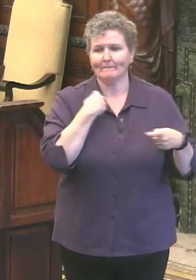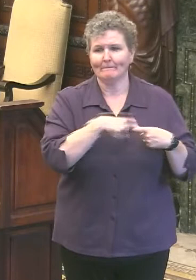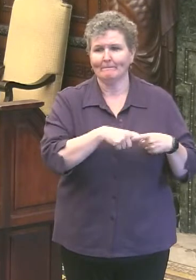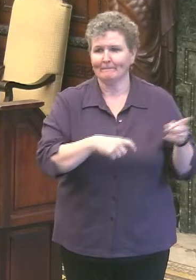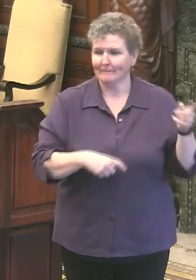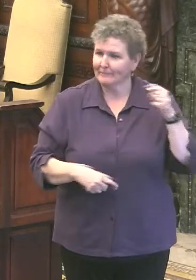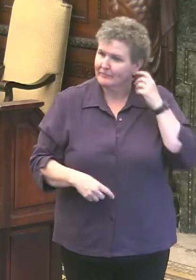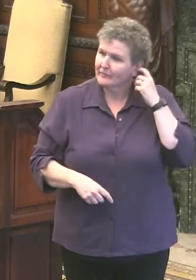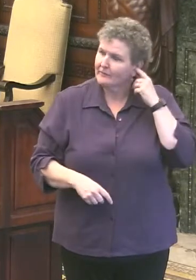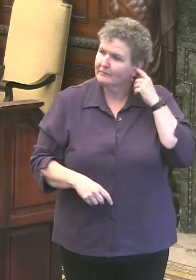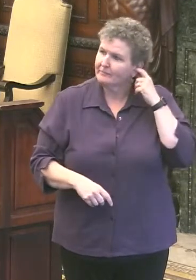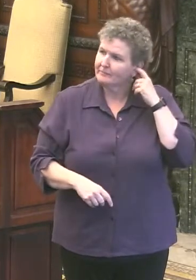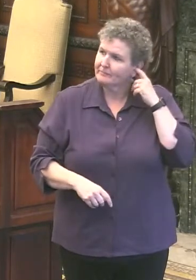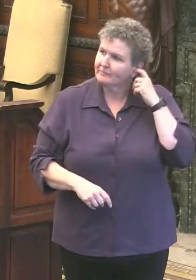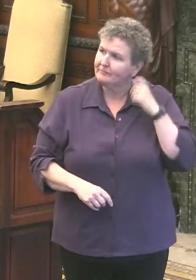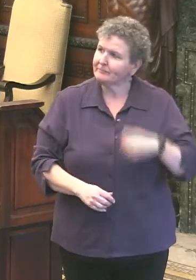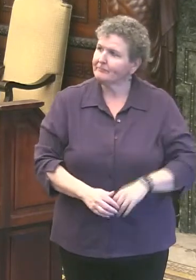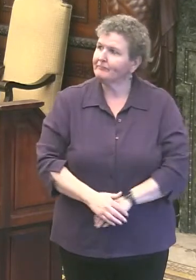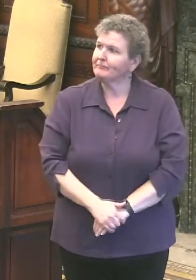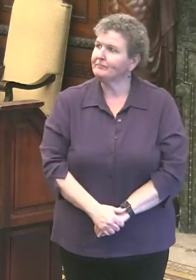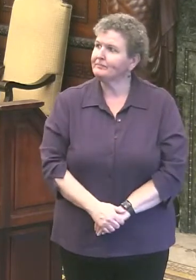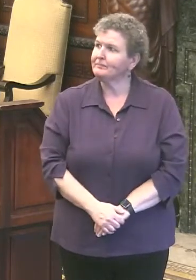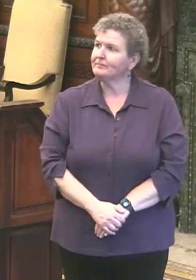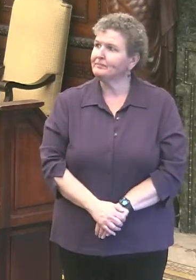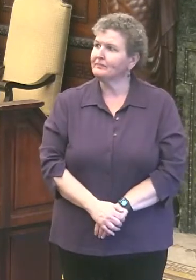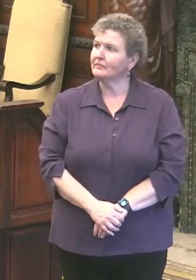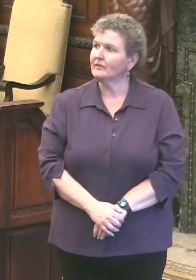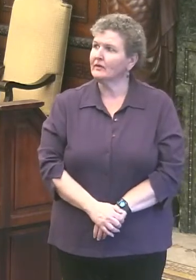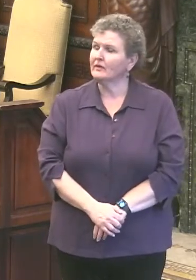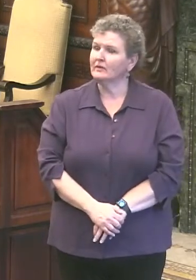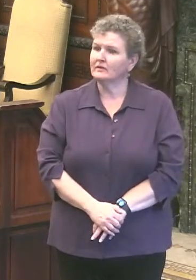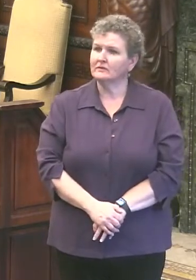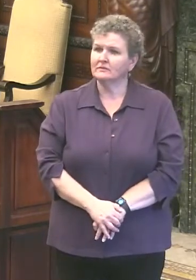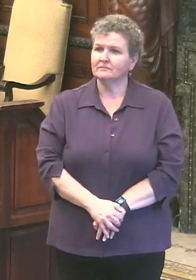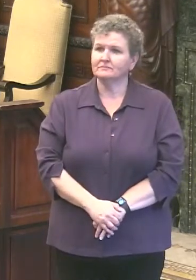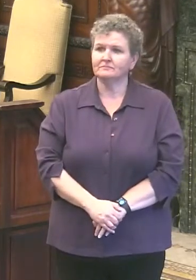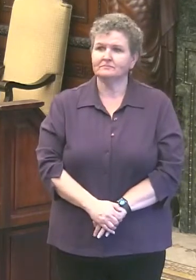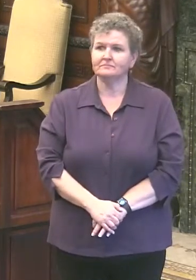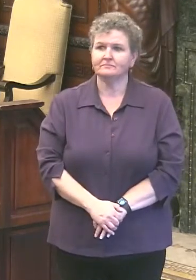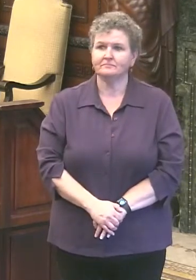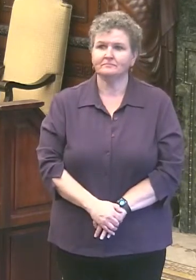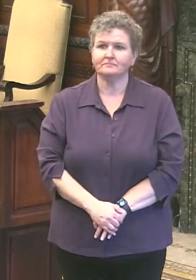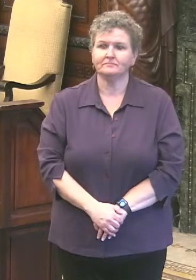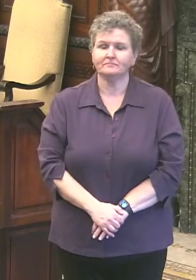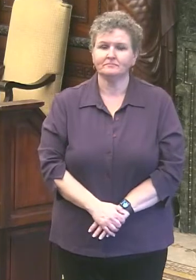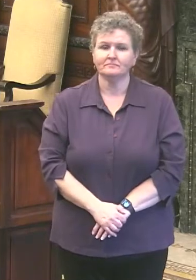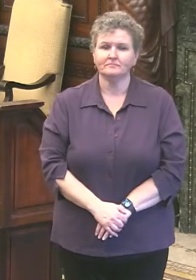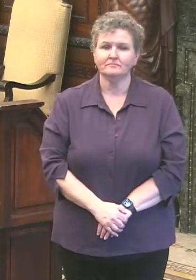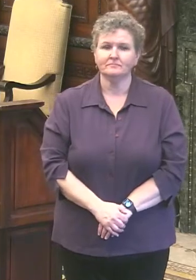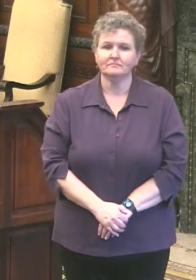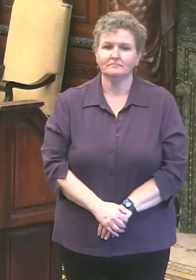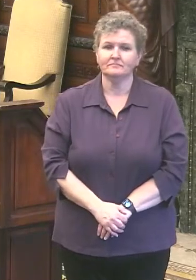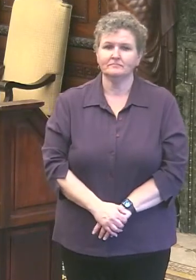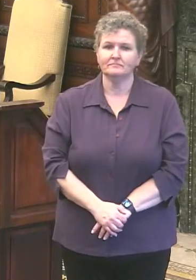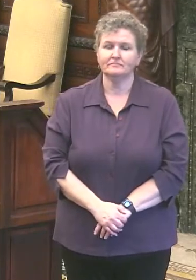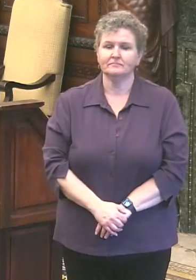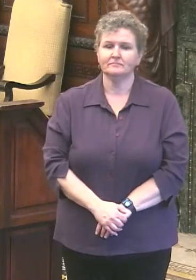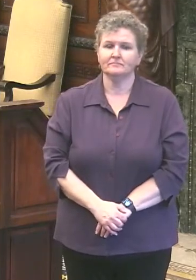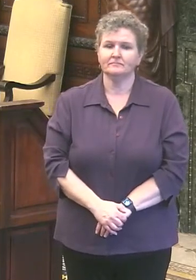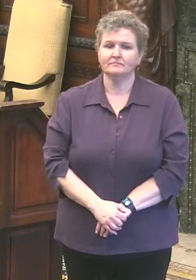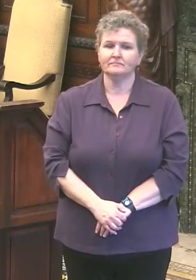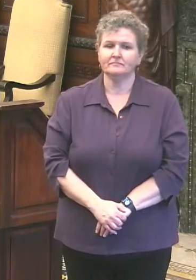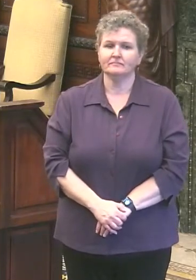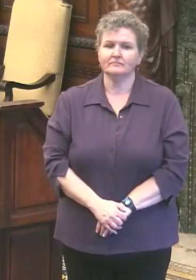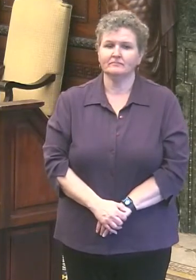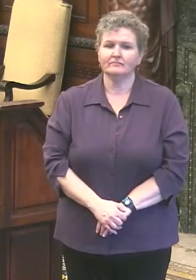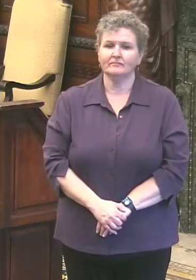estén en cuarentena voluntaria por 14 días, y eso incluye a los estados del sur, incluye obviamente a los estados donde ha habido